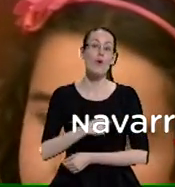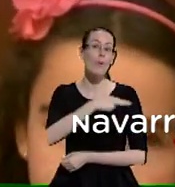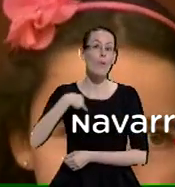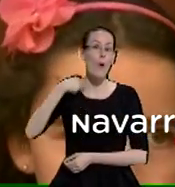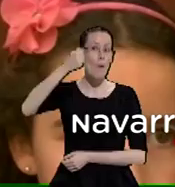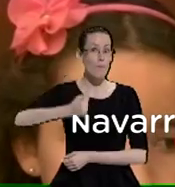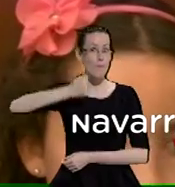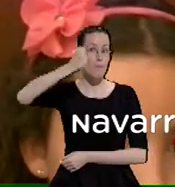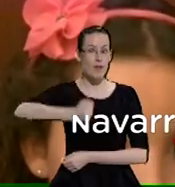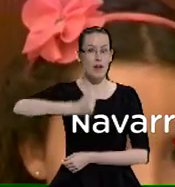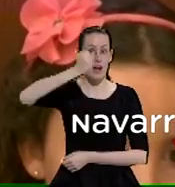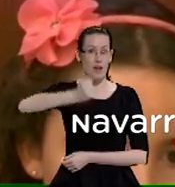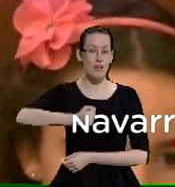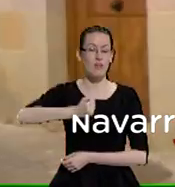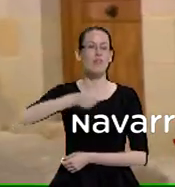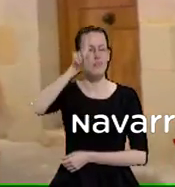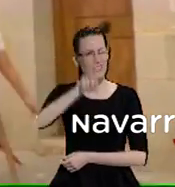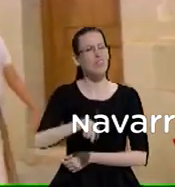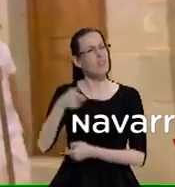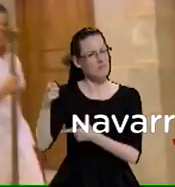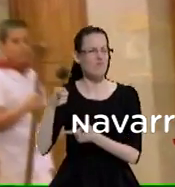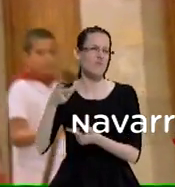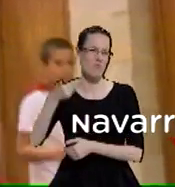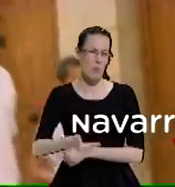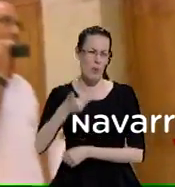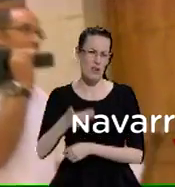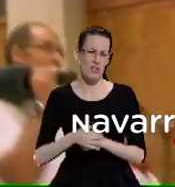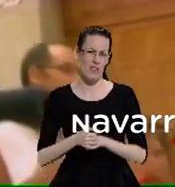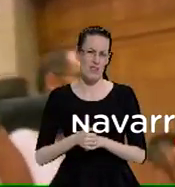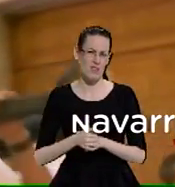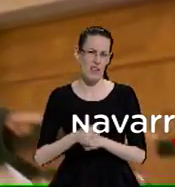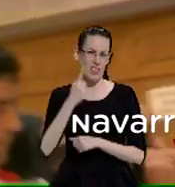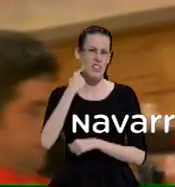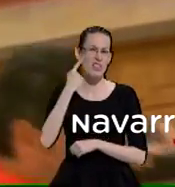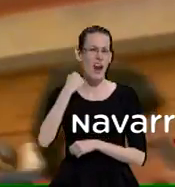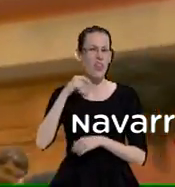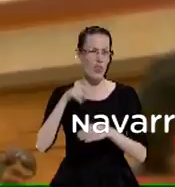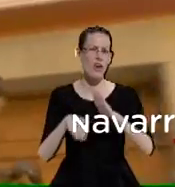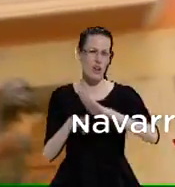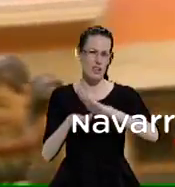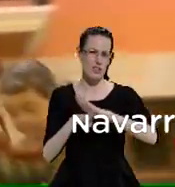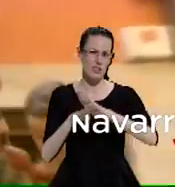demás. Para ellos yo creo que es importante. Yo pienso que hay que guardar un poco las tradiciones.